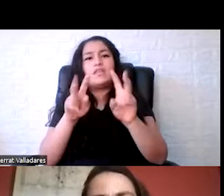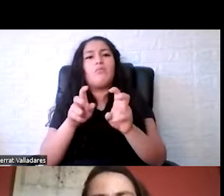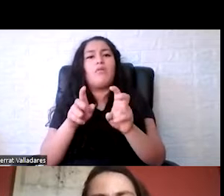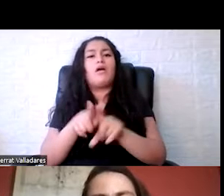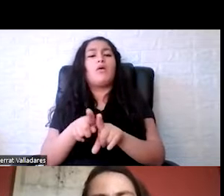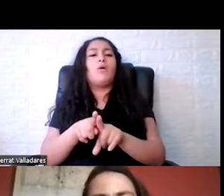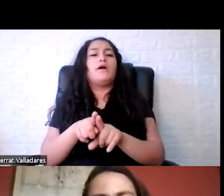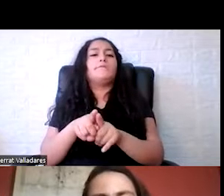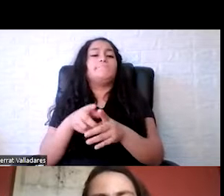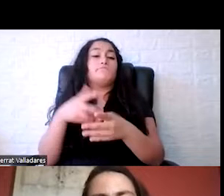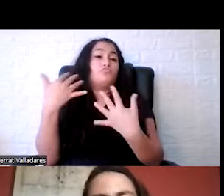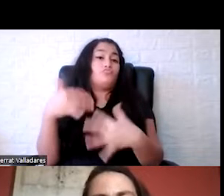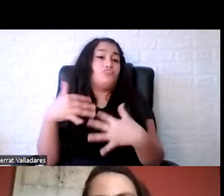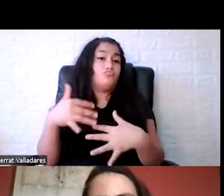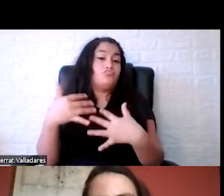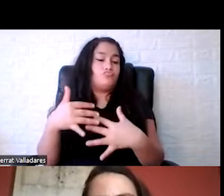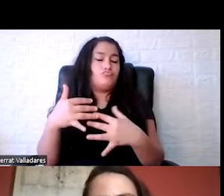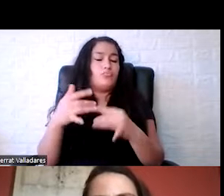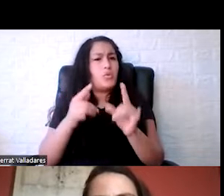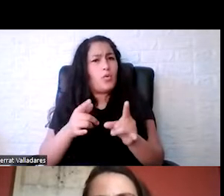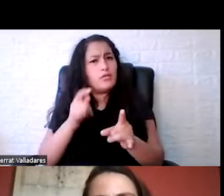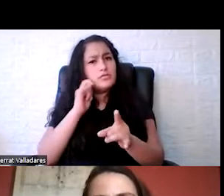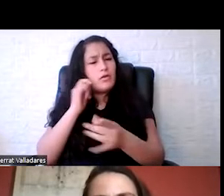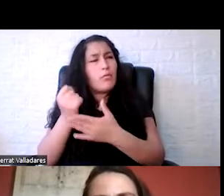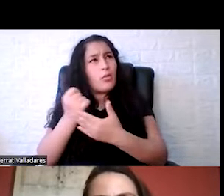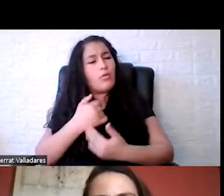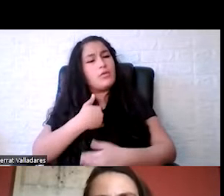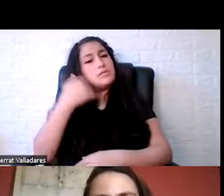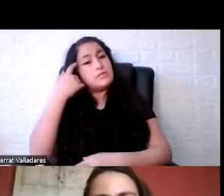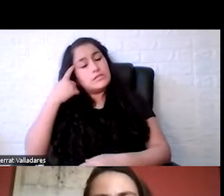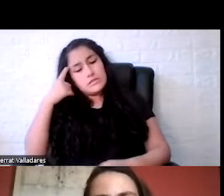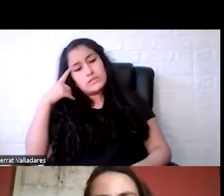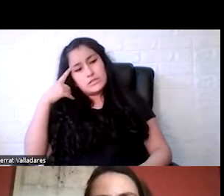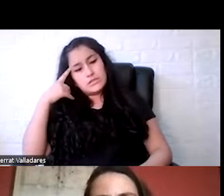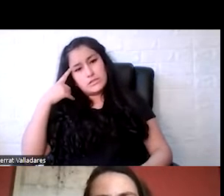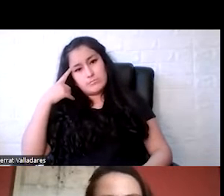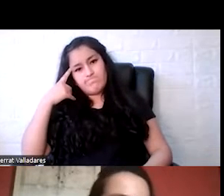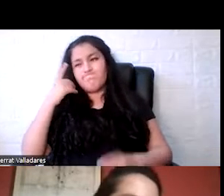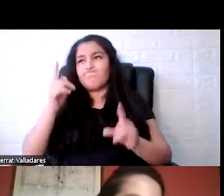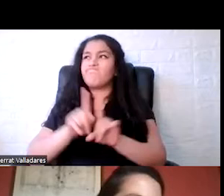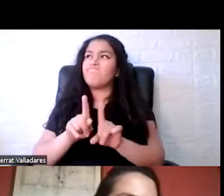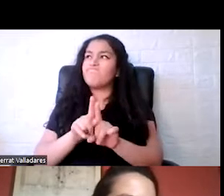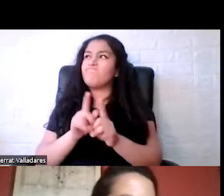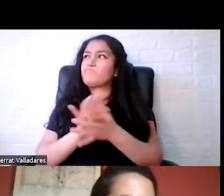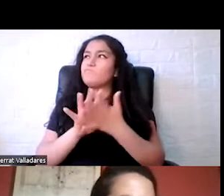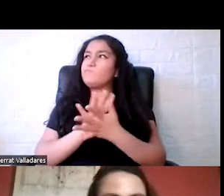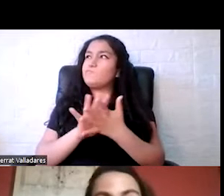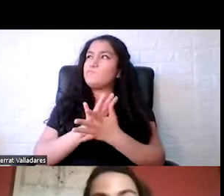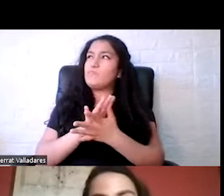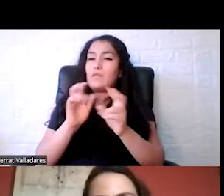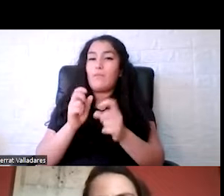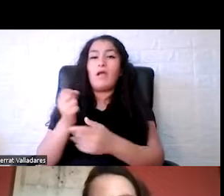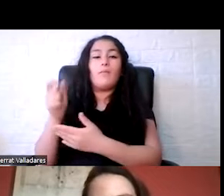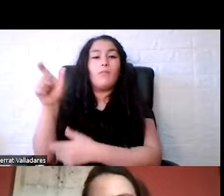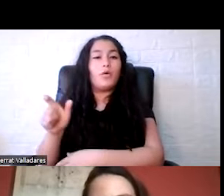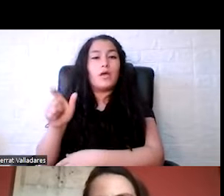grandilocuente, pero me ha servido para pensar algunas cosas que hemos estado trabajando con la ayudante del fondo, Cecilia